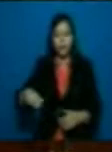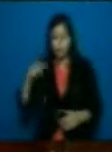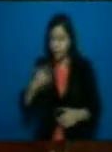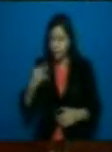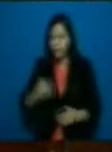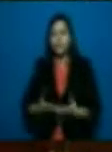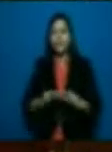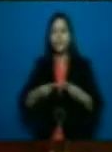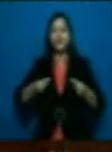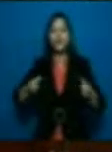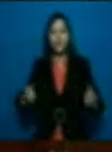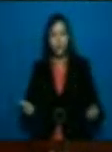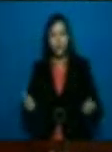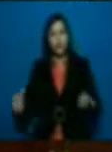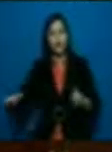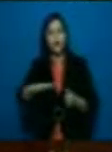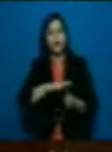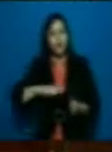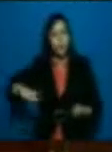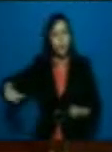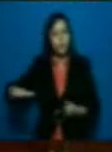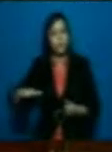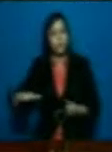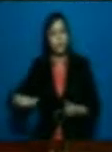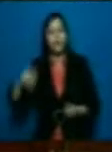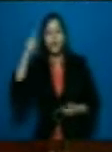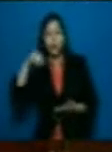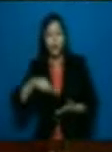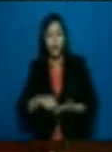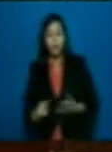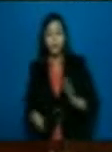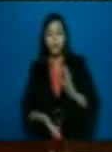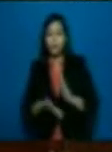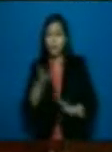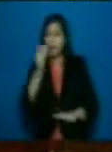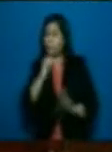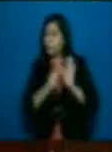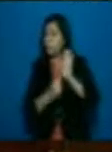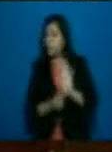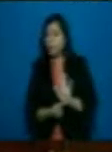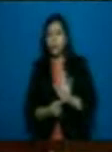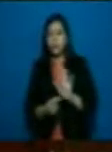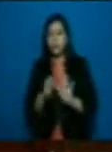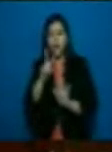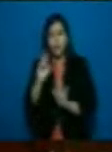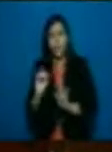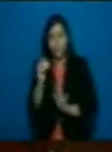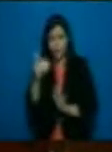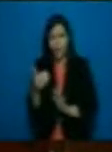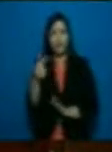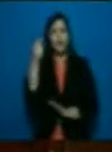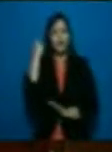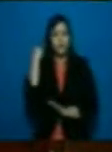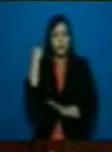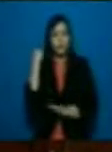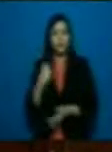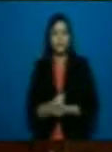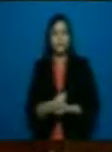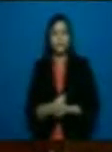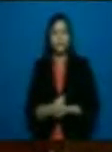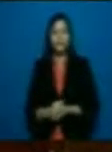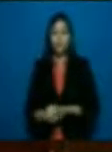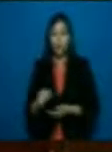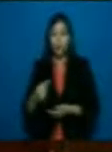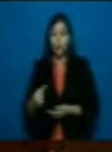regionales y eso está más que demostrado hace 20 años atrás cuando